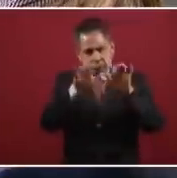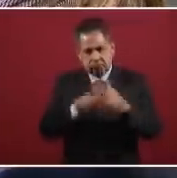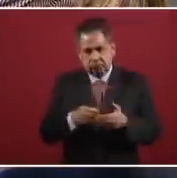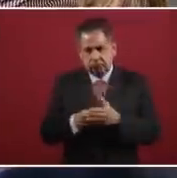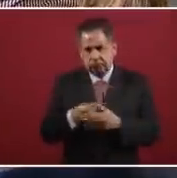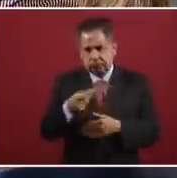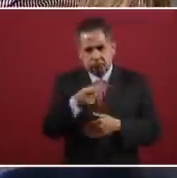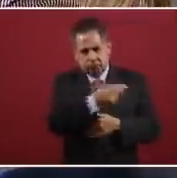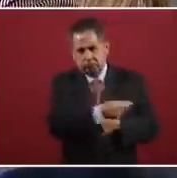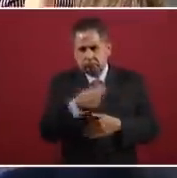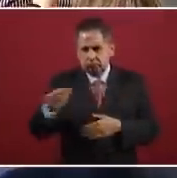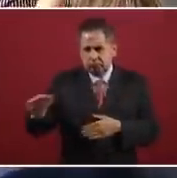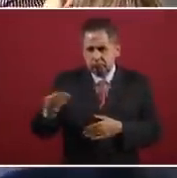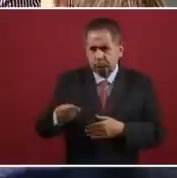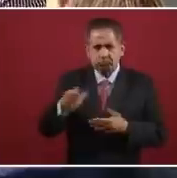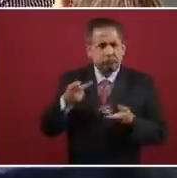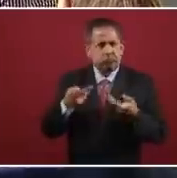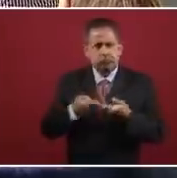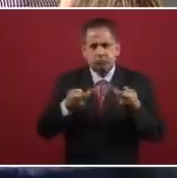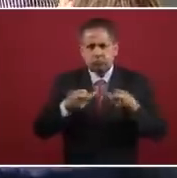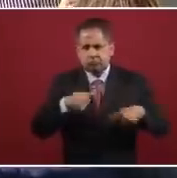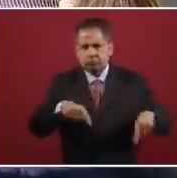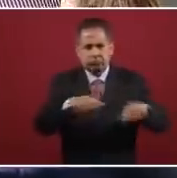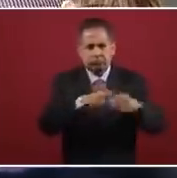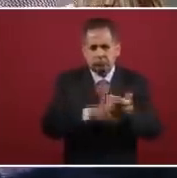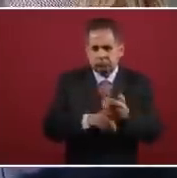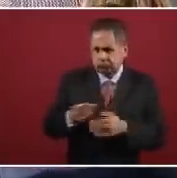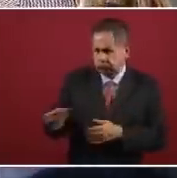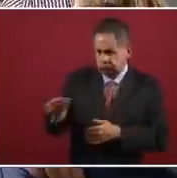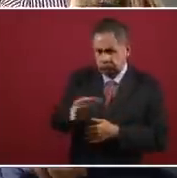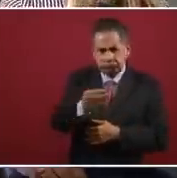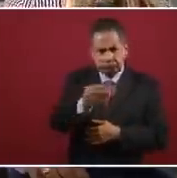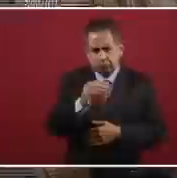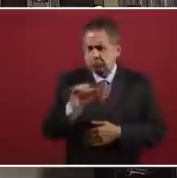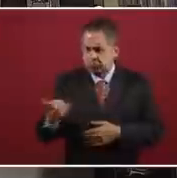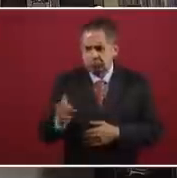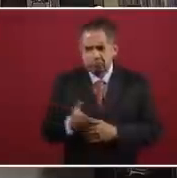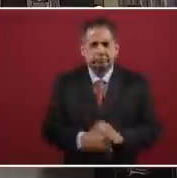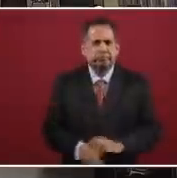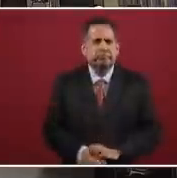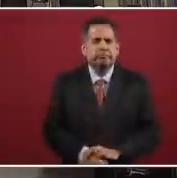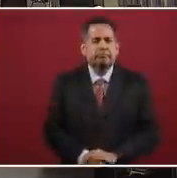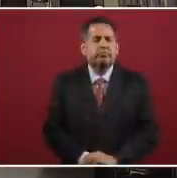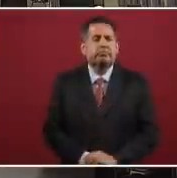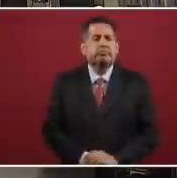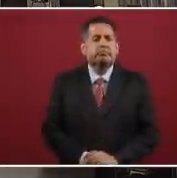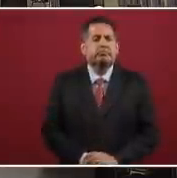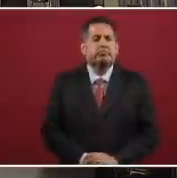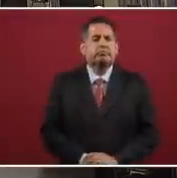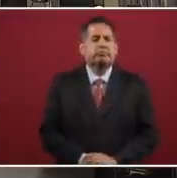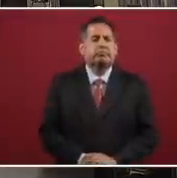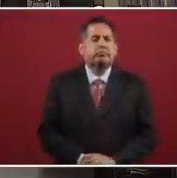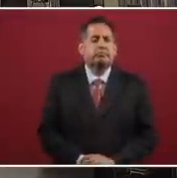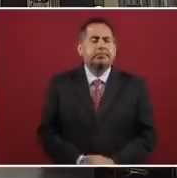de Jesús de los ejidatarios para usted, por favor. De acuerdo, sí. Miren, se empezó a